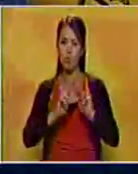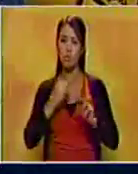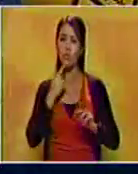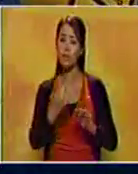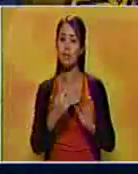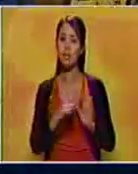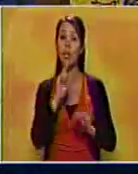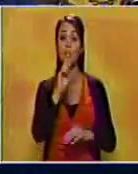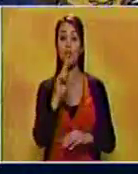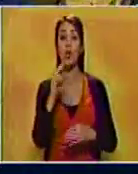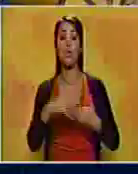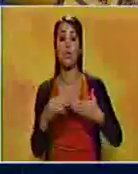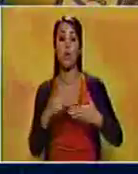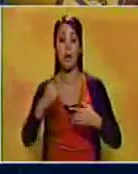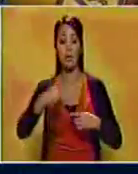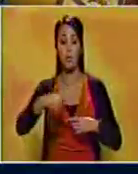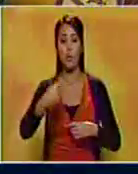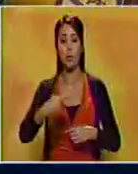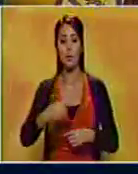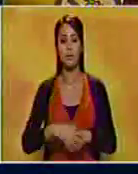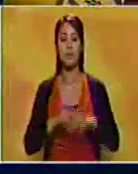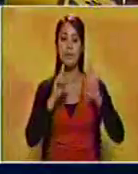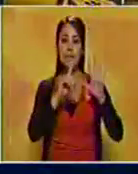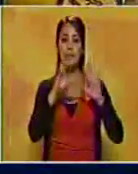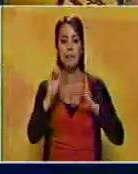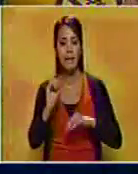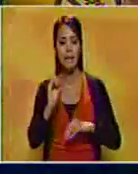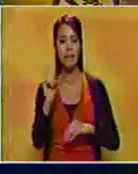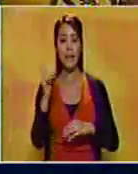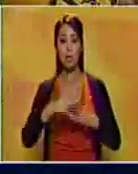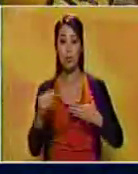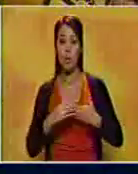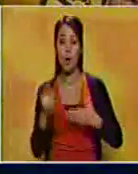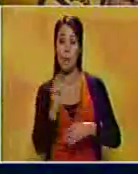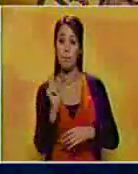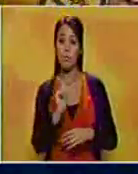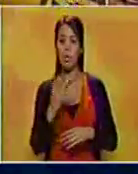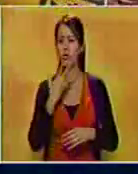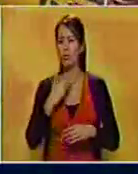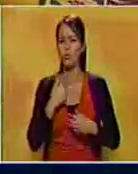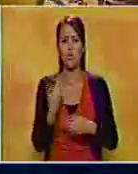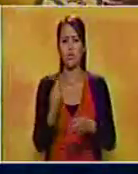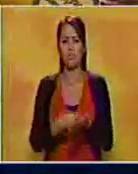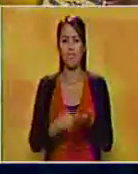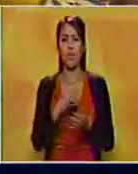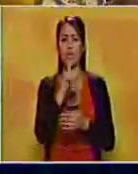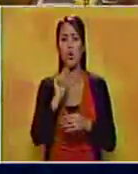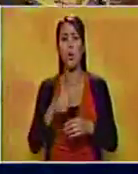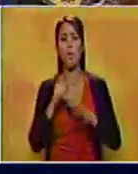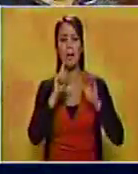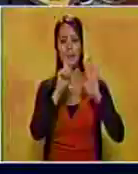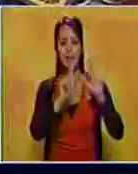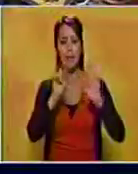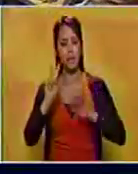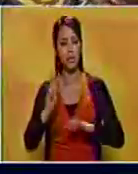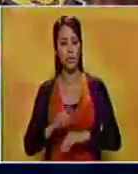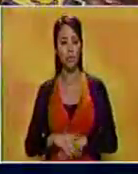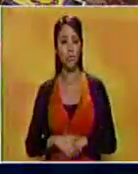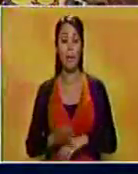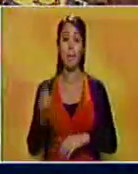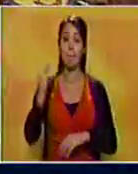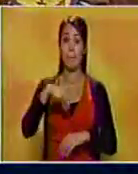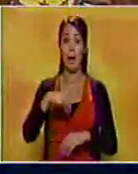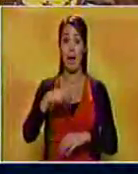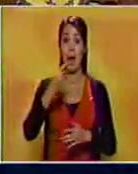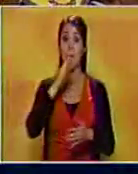establece que son 2 dólares diarios es 60 dólares mensuales y nosotros no ganamos ni 162 y si a esto le sumamos el